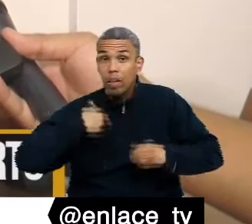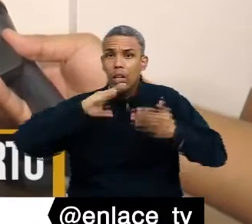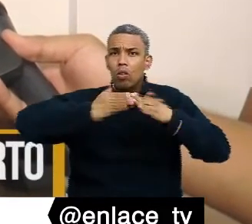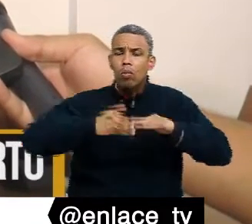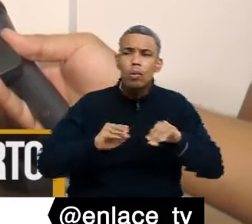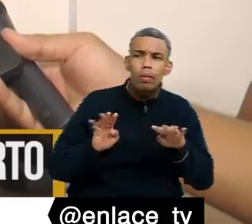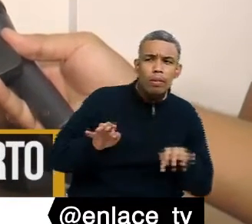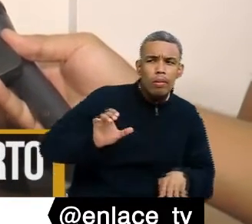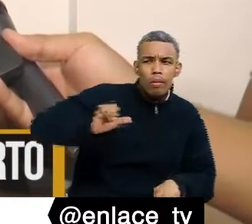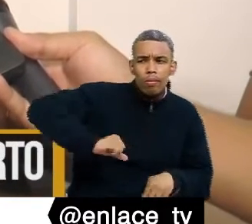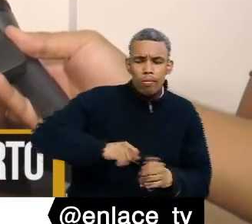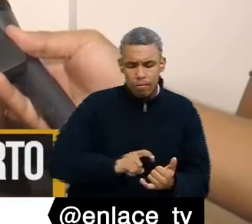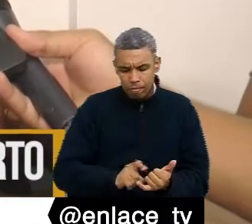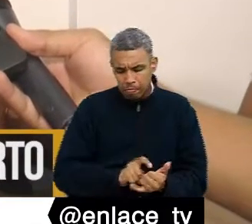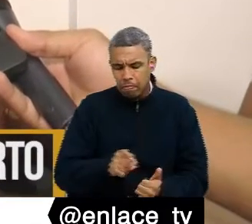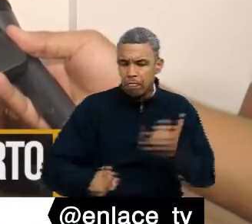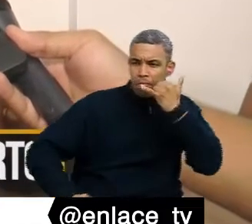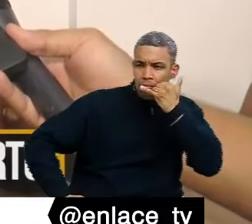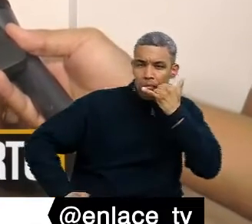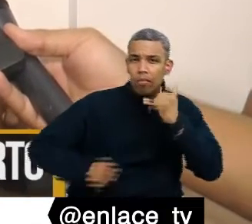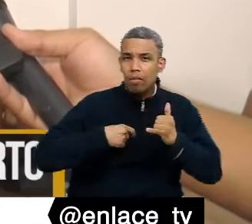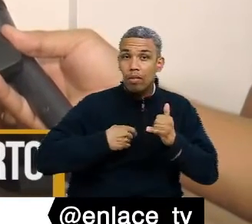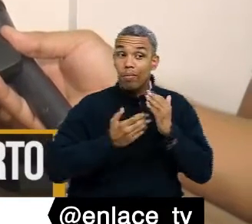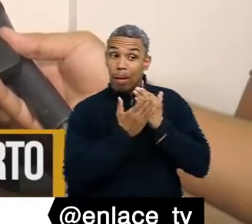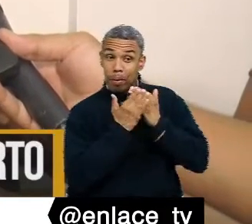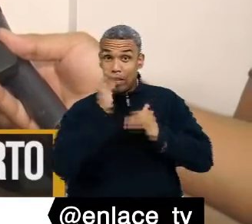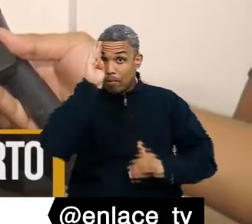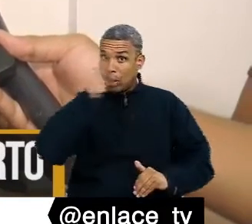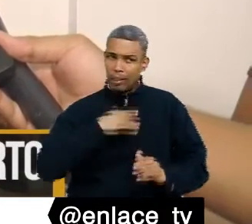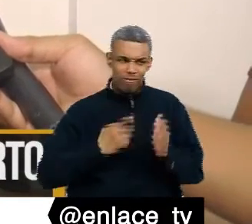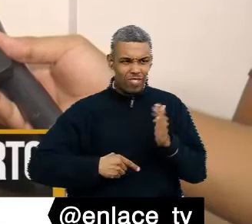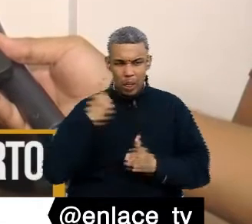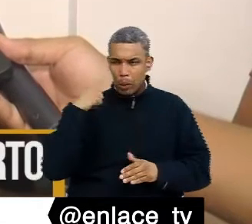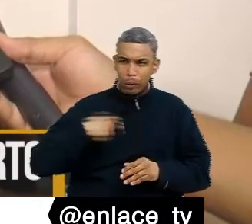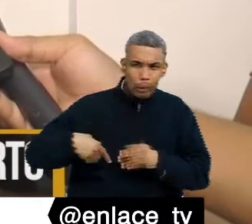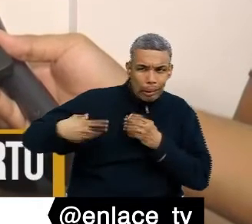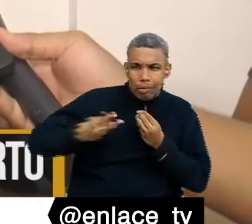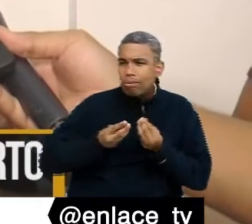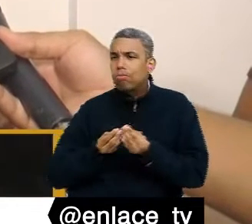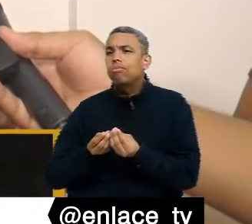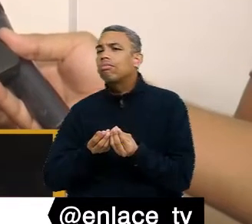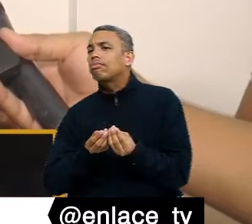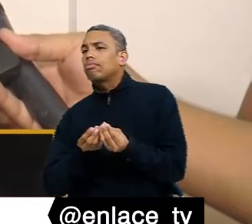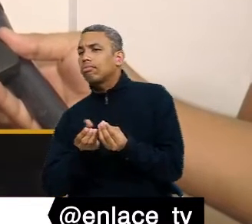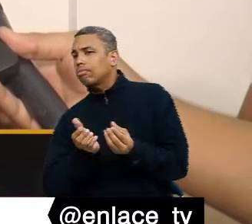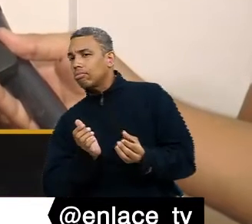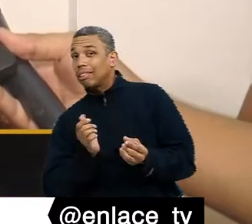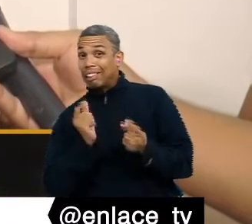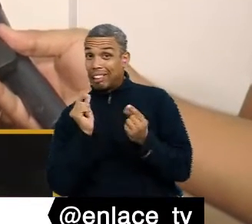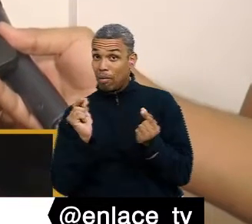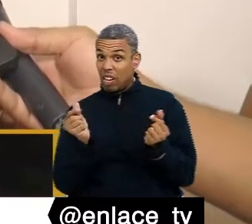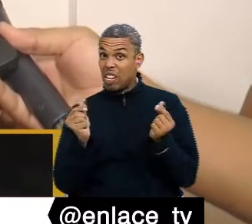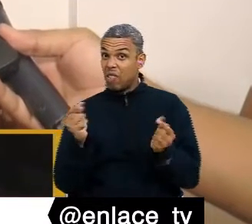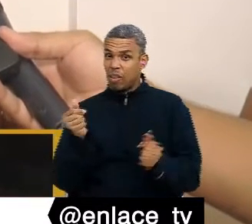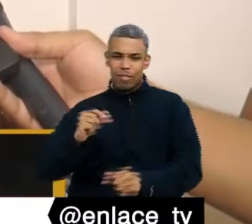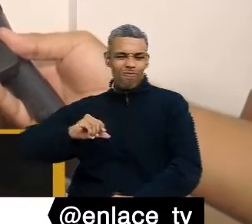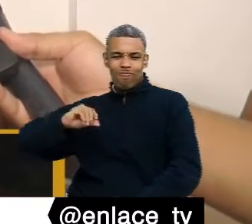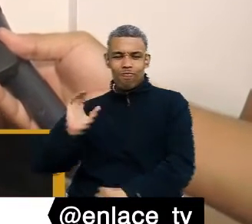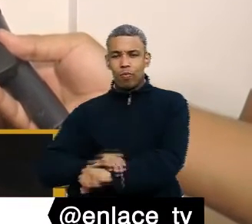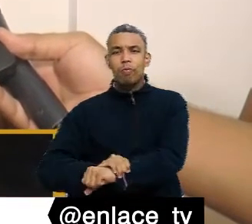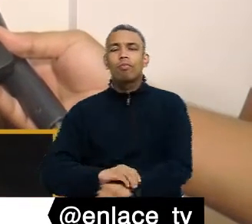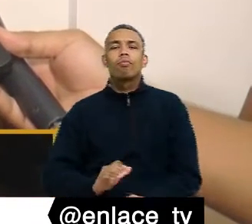Nacional y la policía pues acude inmediatamente. Por la rápida acción de la policía pues